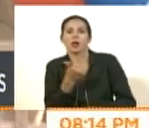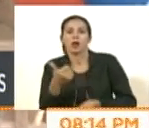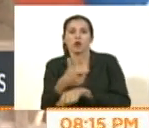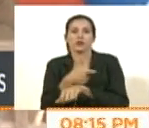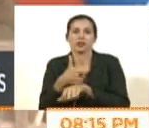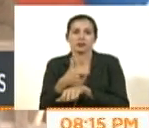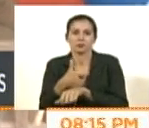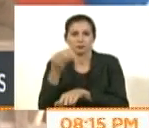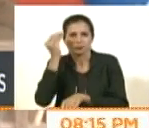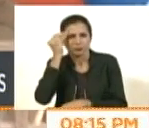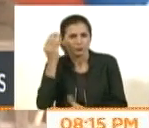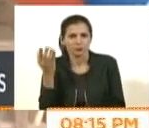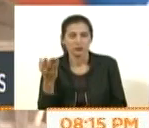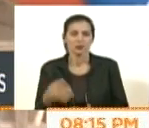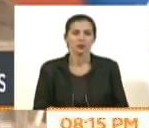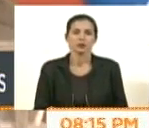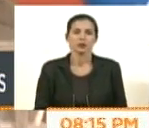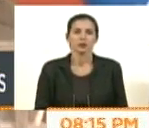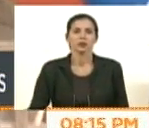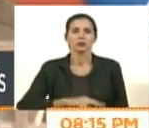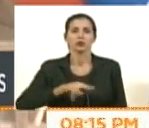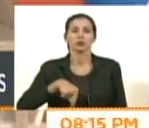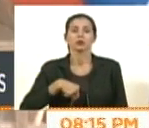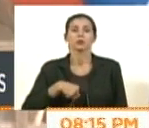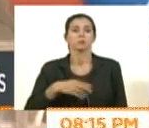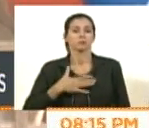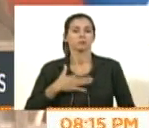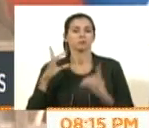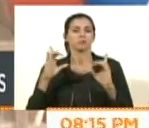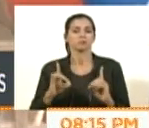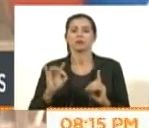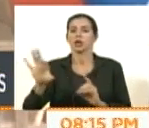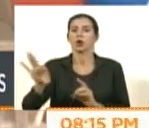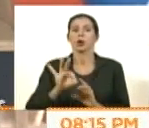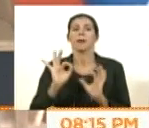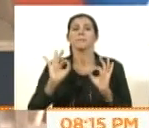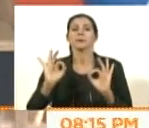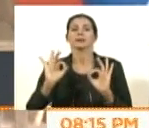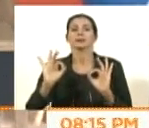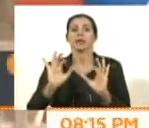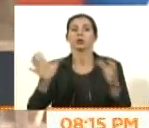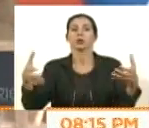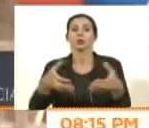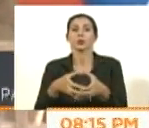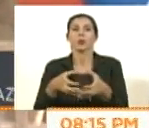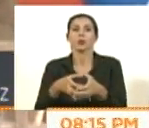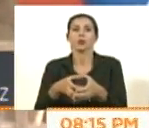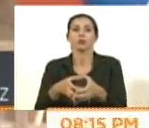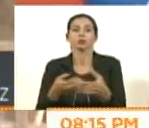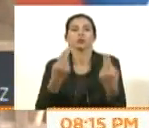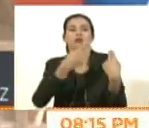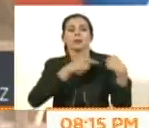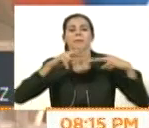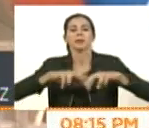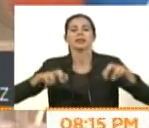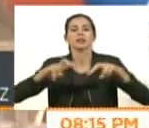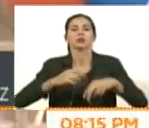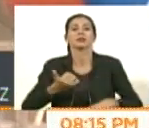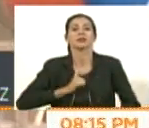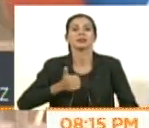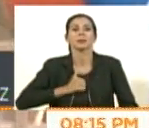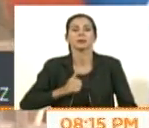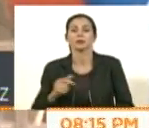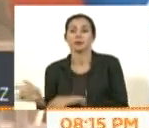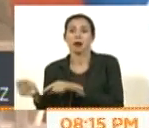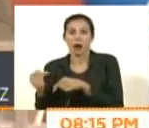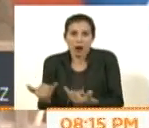Nosotros hemos designado una comisión especial del CICPC que se encuentra en estos momentos en el lugar del sitio